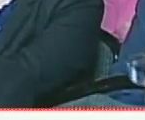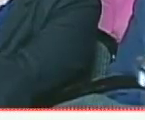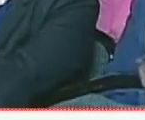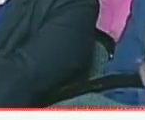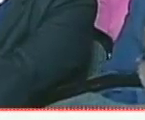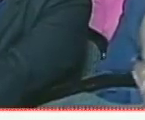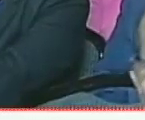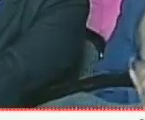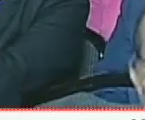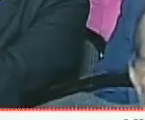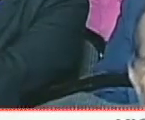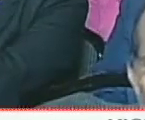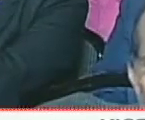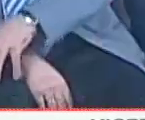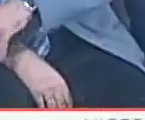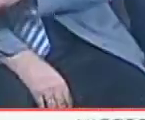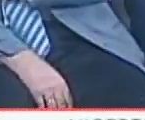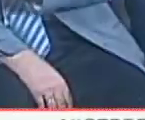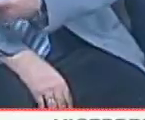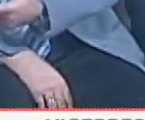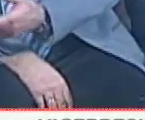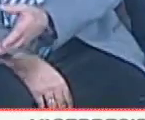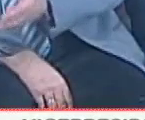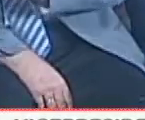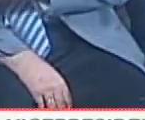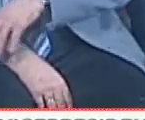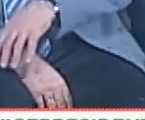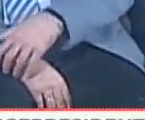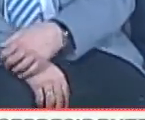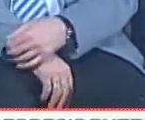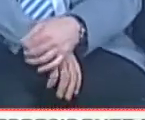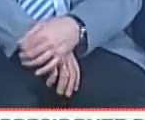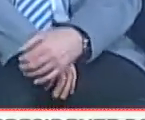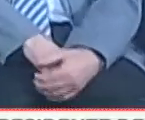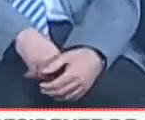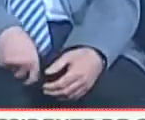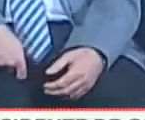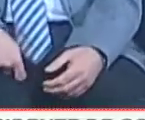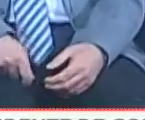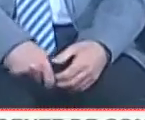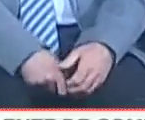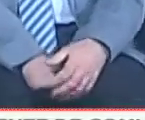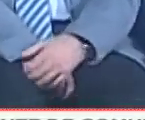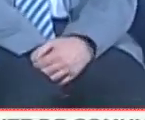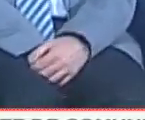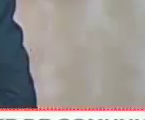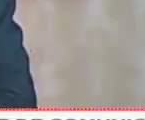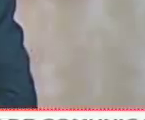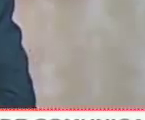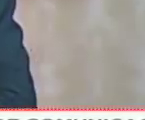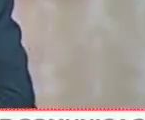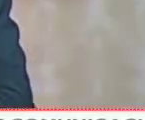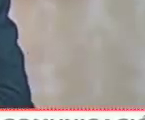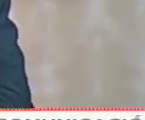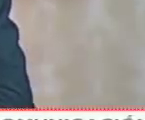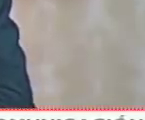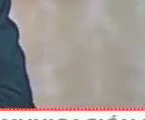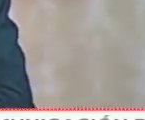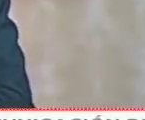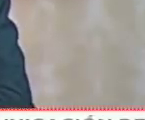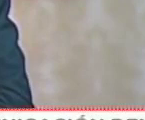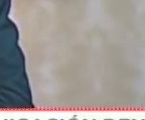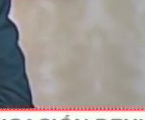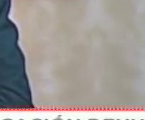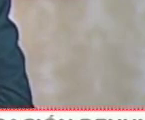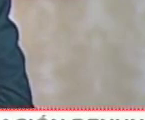e Información, Jorge Rodríguez, en compañía del canciller de la República, Jorge Arreaza, brindará detalles